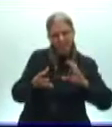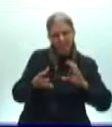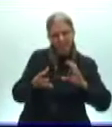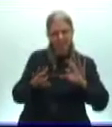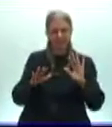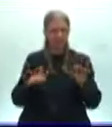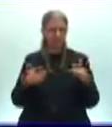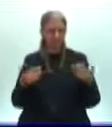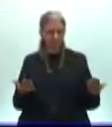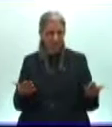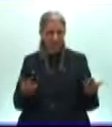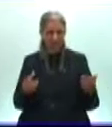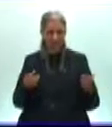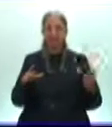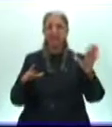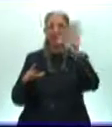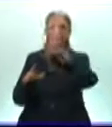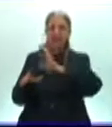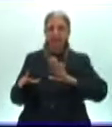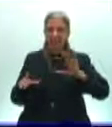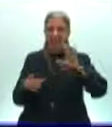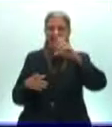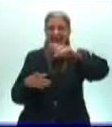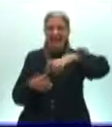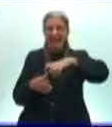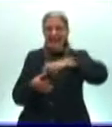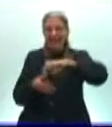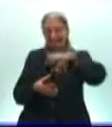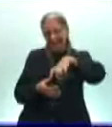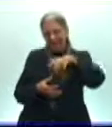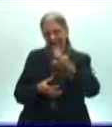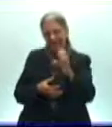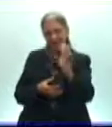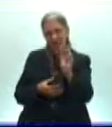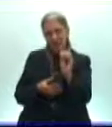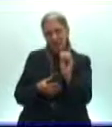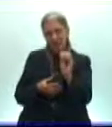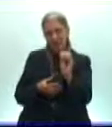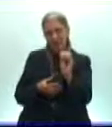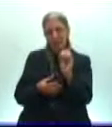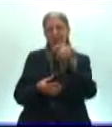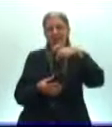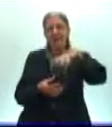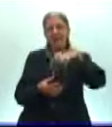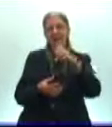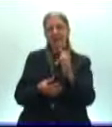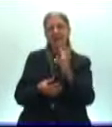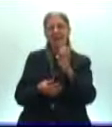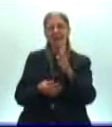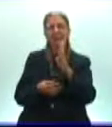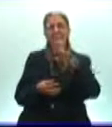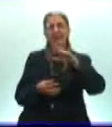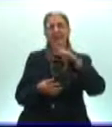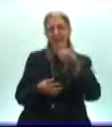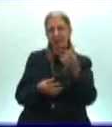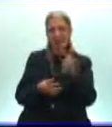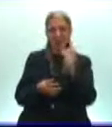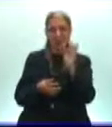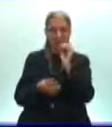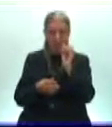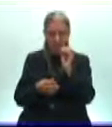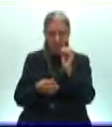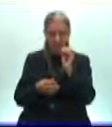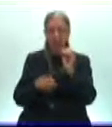ustedes representen en GeoGebra o hagan la representación en su libreta del triángulo y